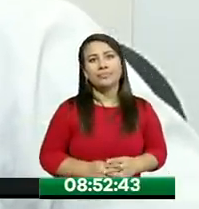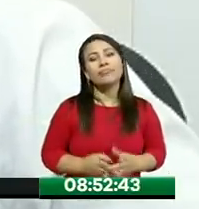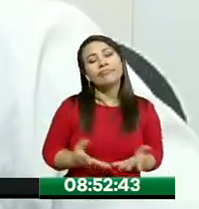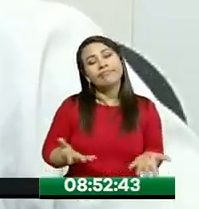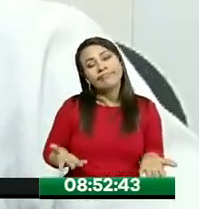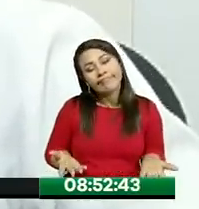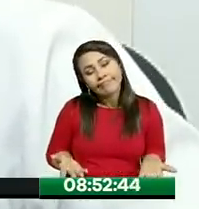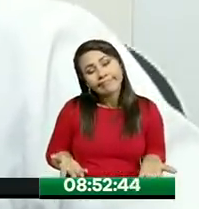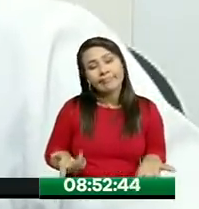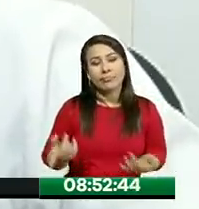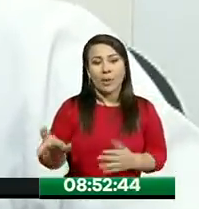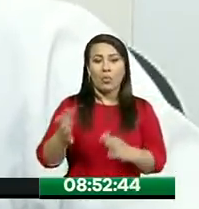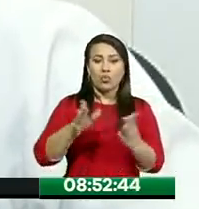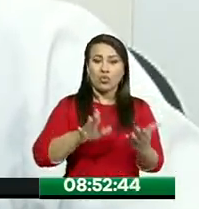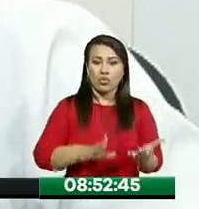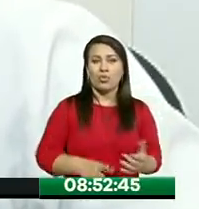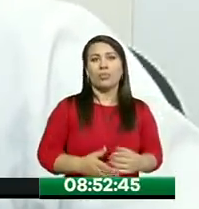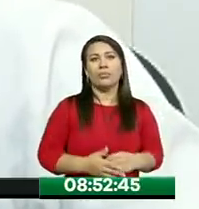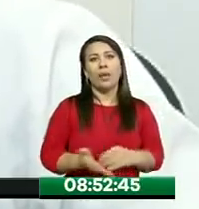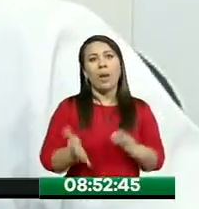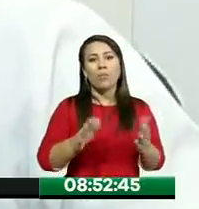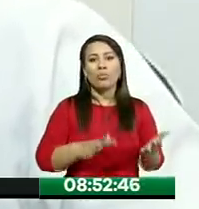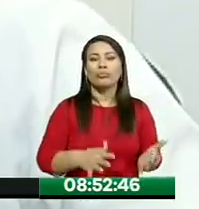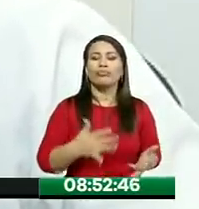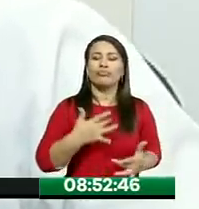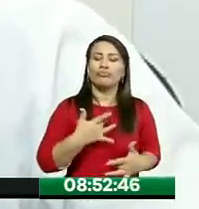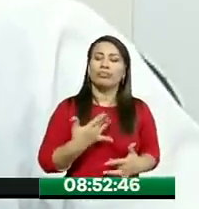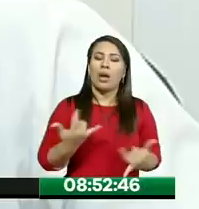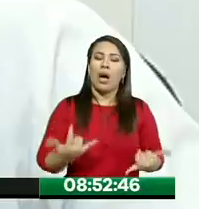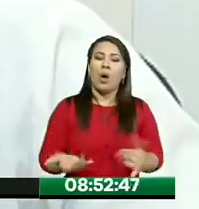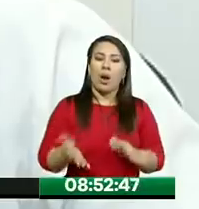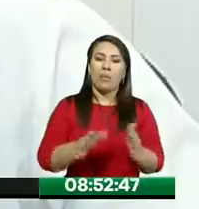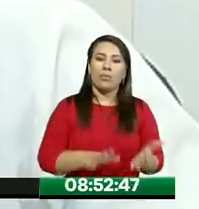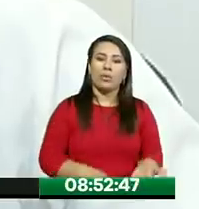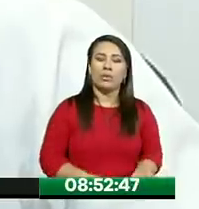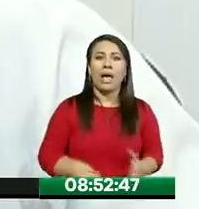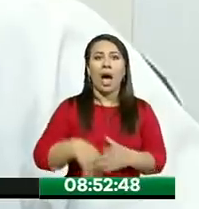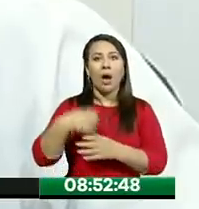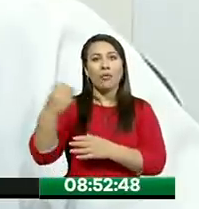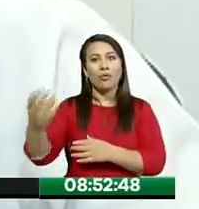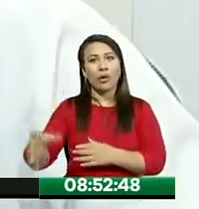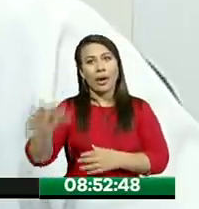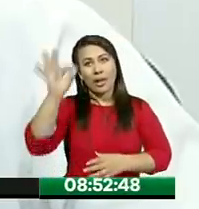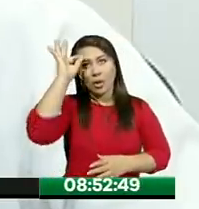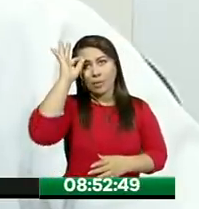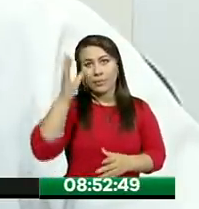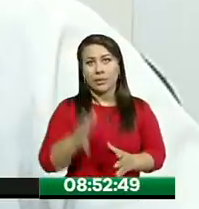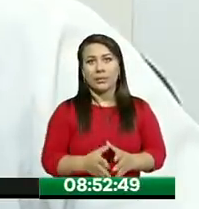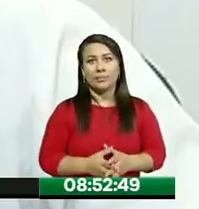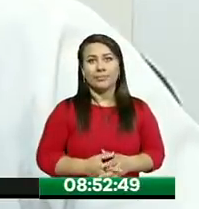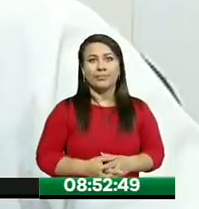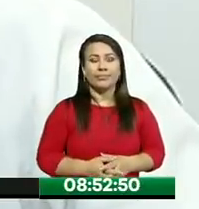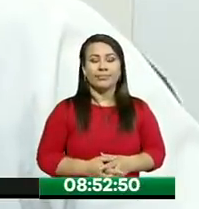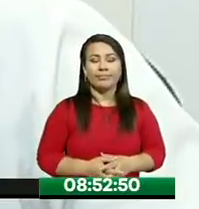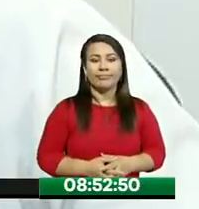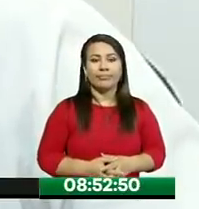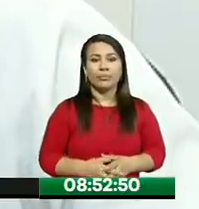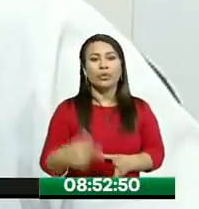actuación diaria de los agentes de la Policía Metropolitana con el retiro temporal de un comerciante informal